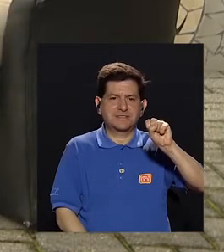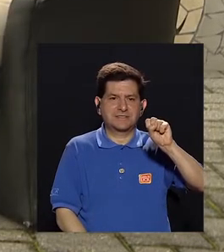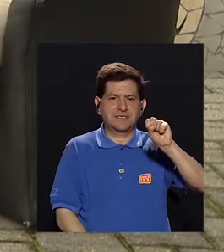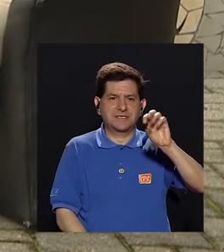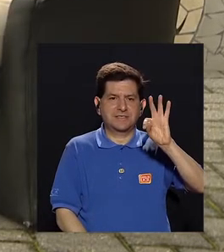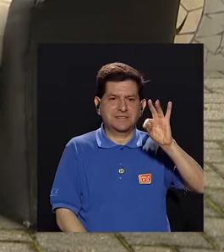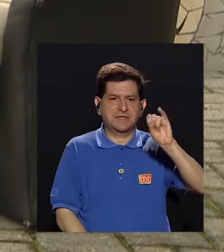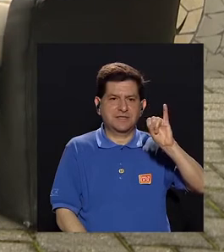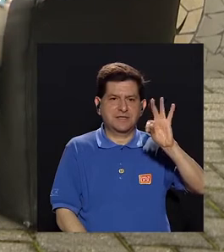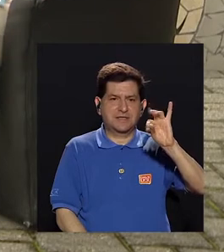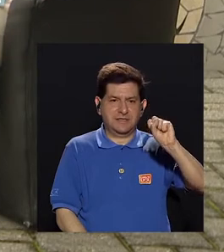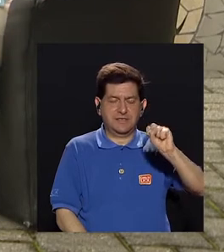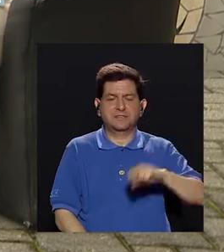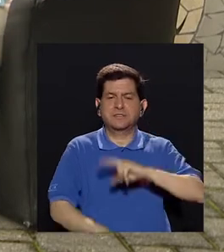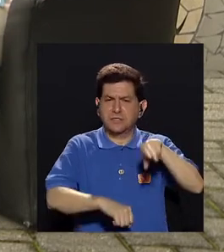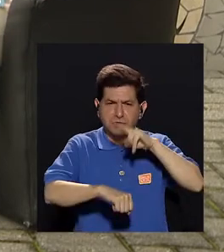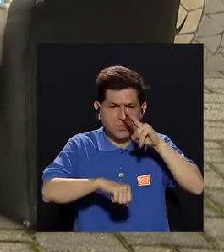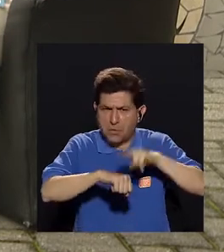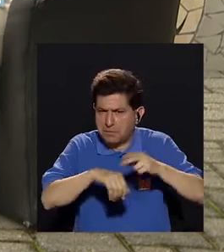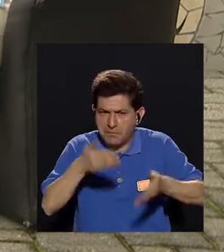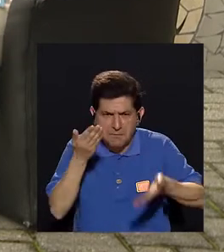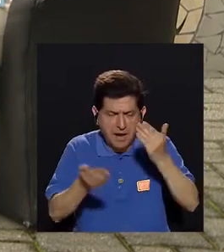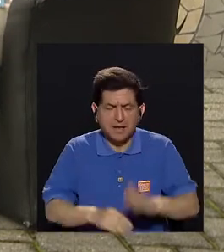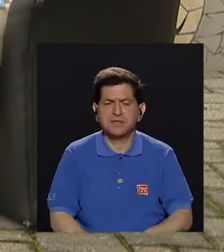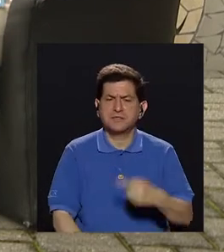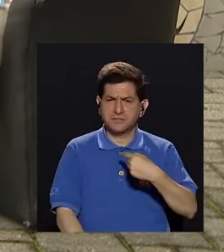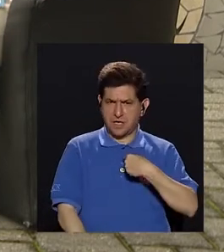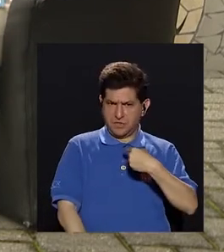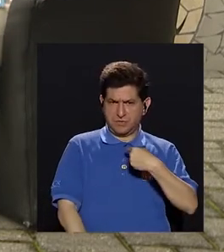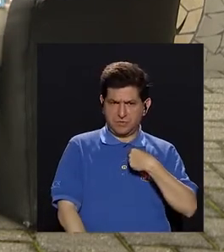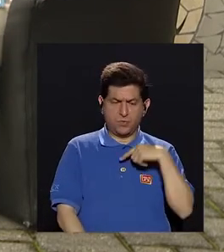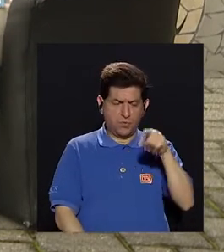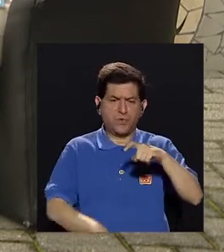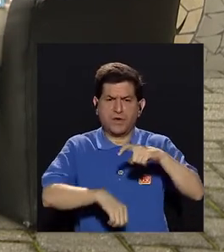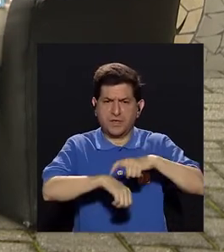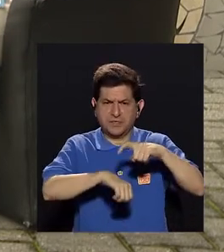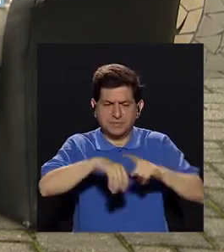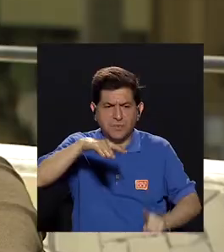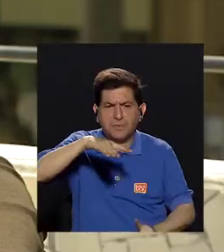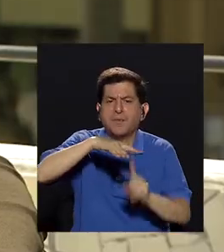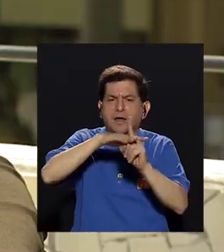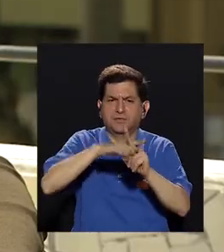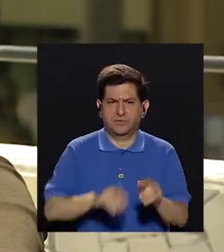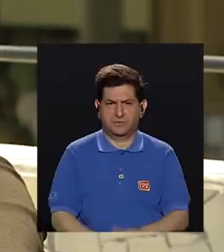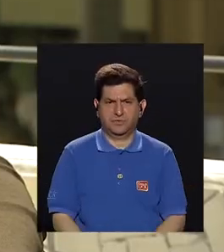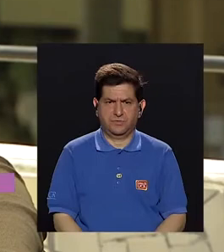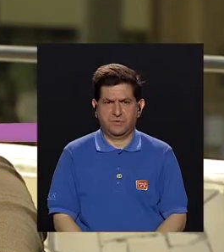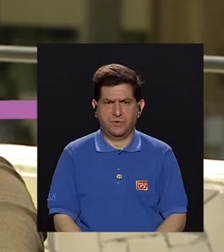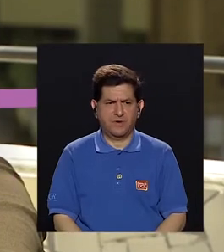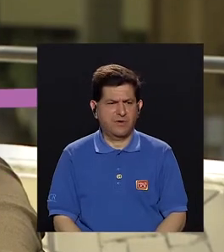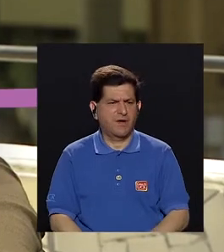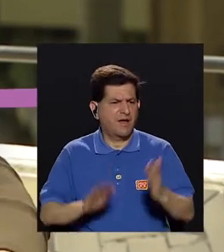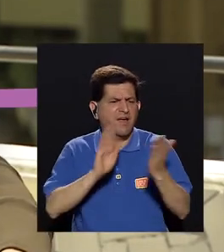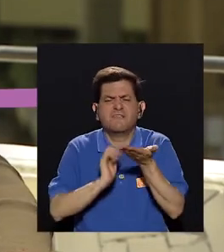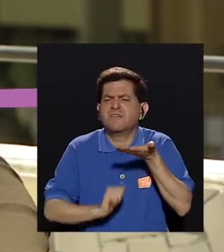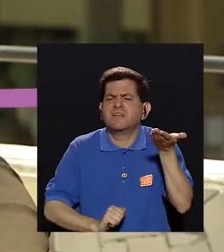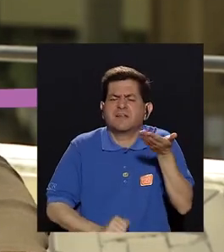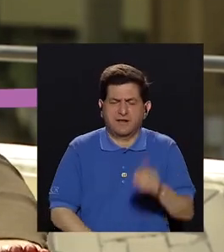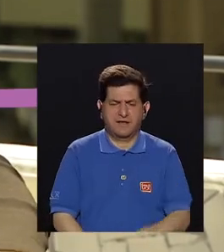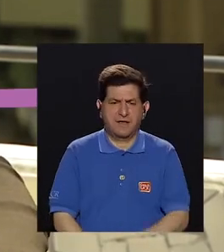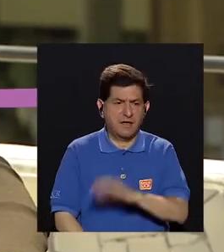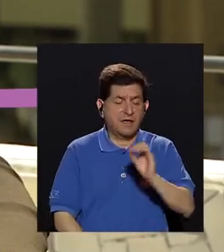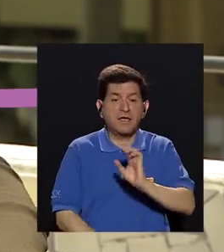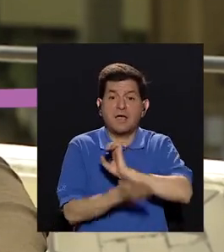en la cotidianidad. ¿Qué es? ¿A qué nos enfrentamos? ¿Y cómo prevenirlo? Okay. Bueno, tenemos que hacer una